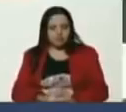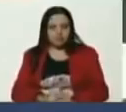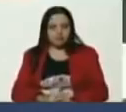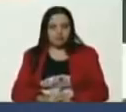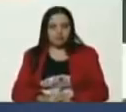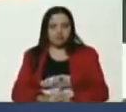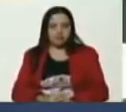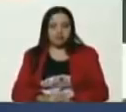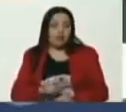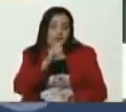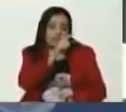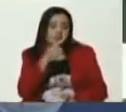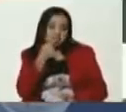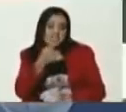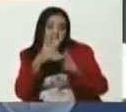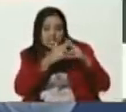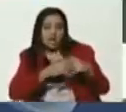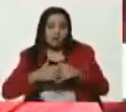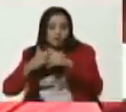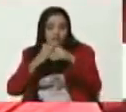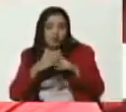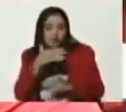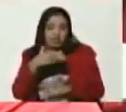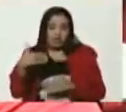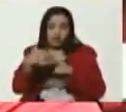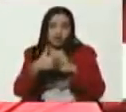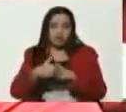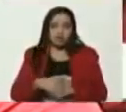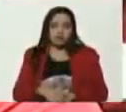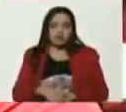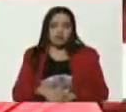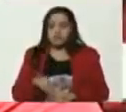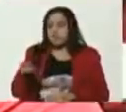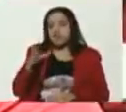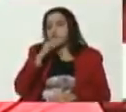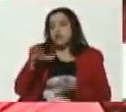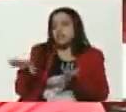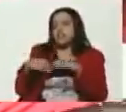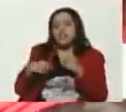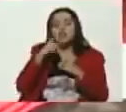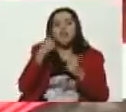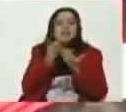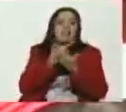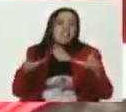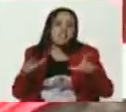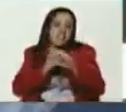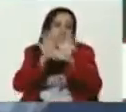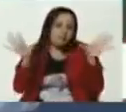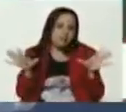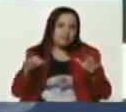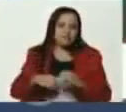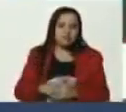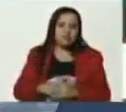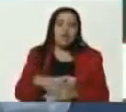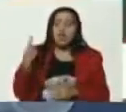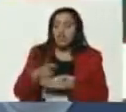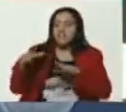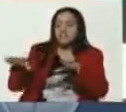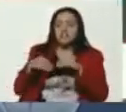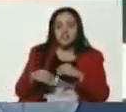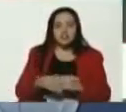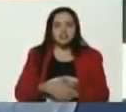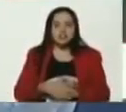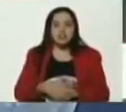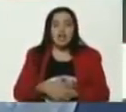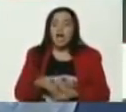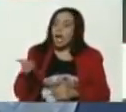El imperialismo, ¿no? Actuando. O sea, si ellos no la creen, no es libre, ni es transparente, ni es elección. Tienen ellos que creerla. Y si no, hay que repetirla,